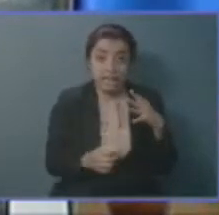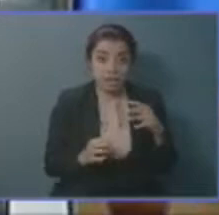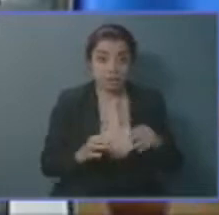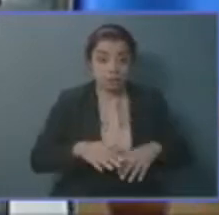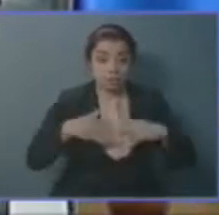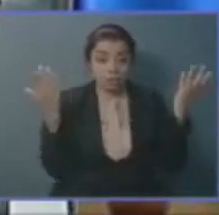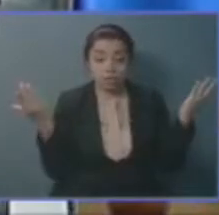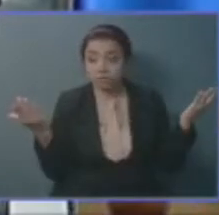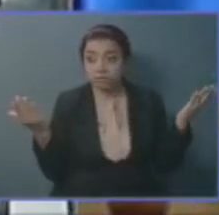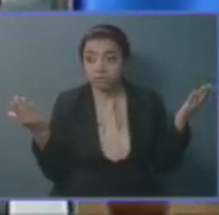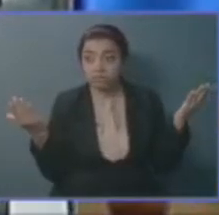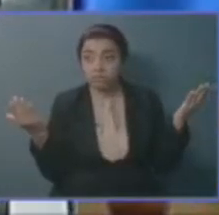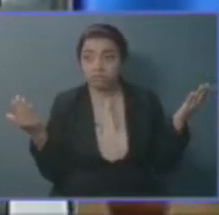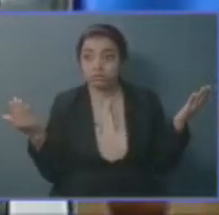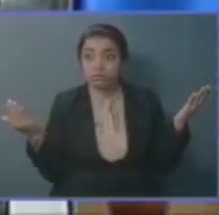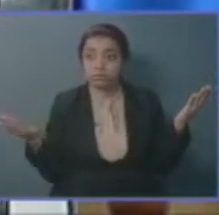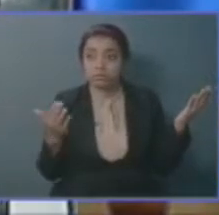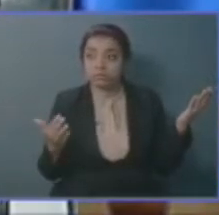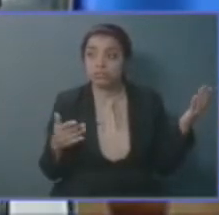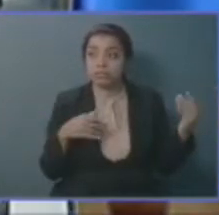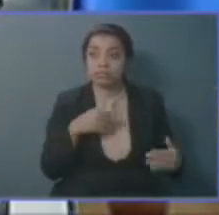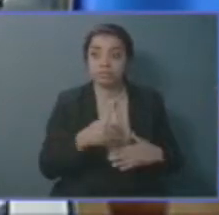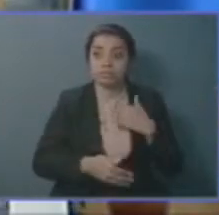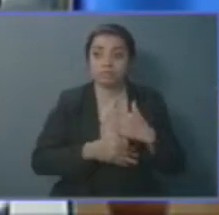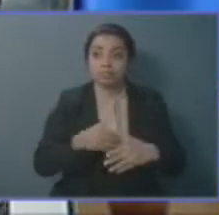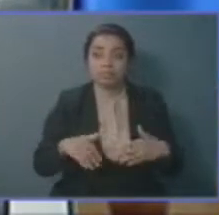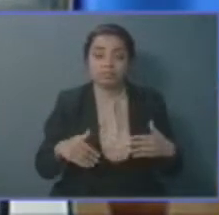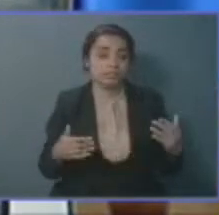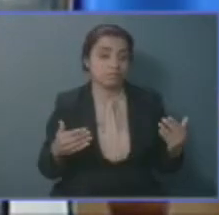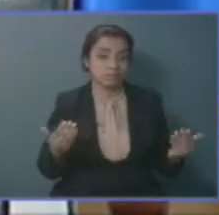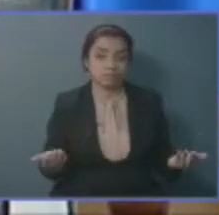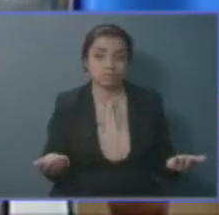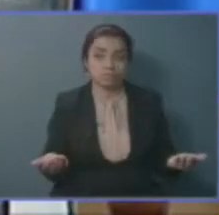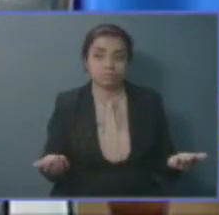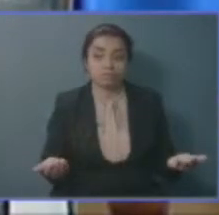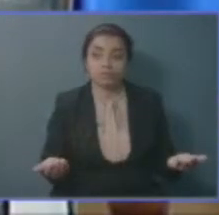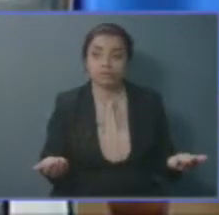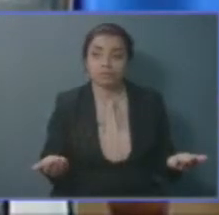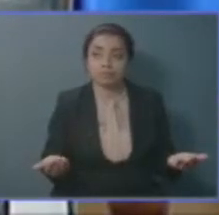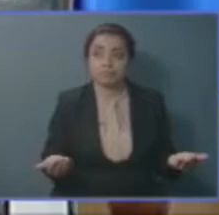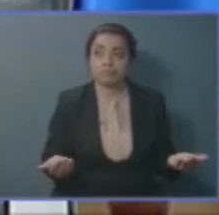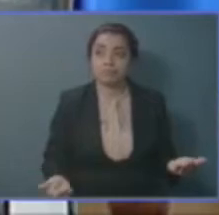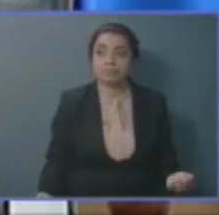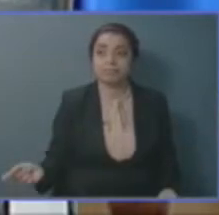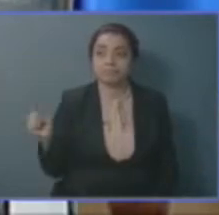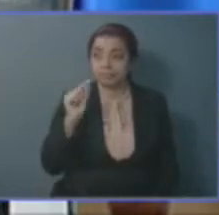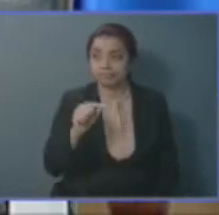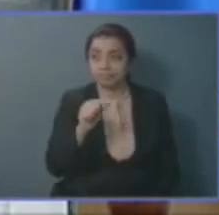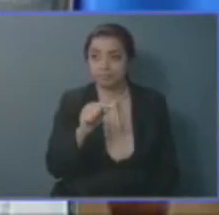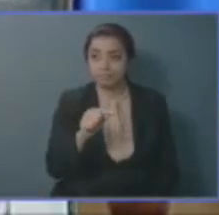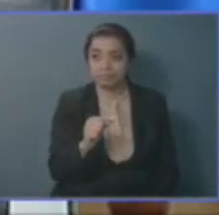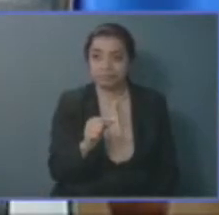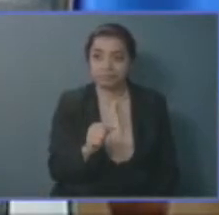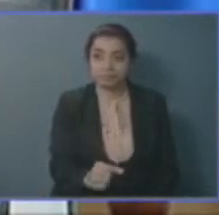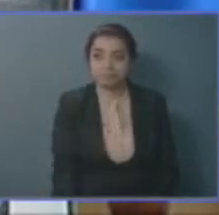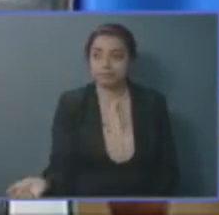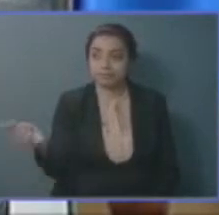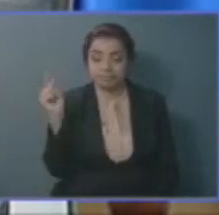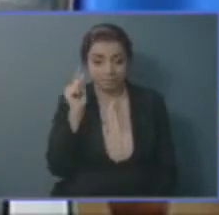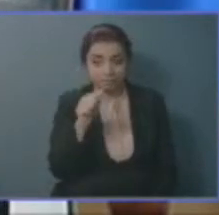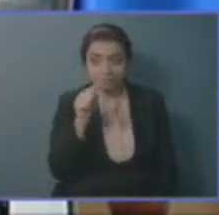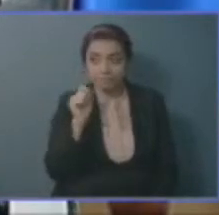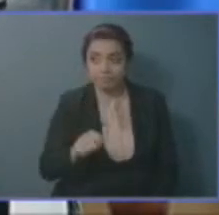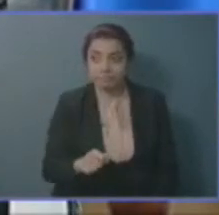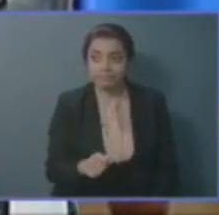norma y eso está generando no solo incertidumbre, sino que desorden